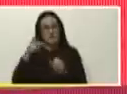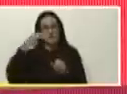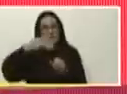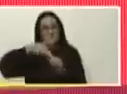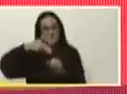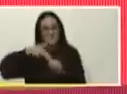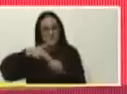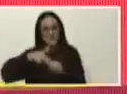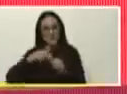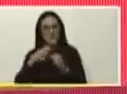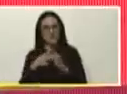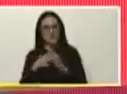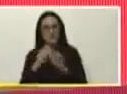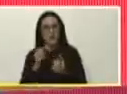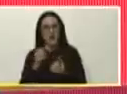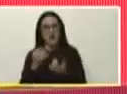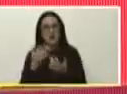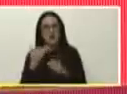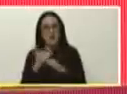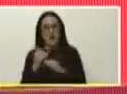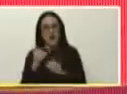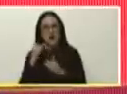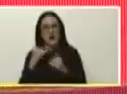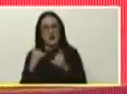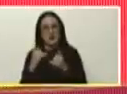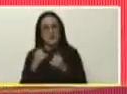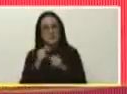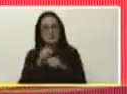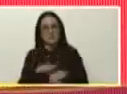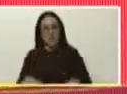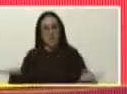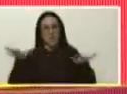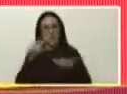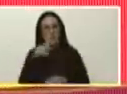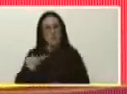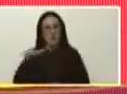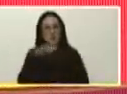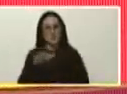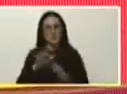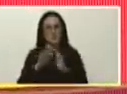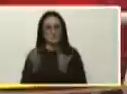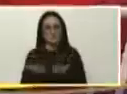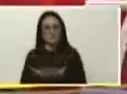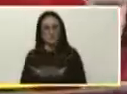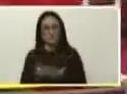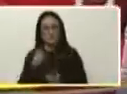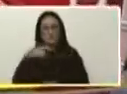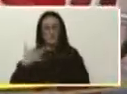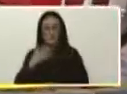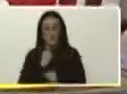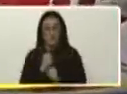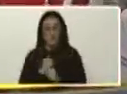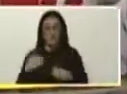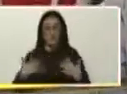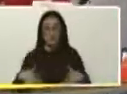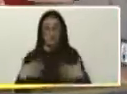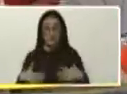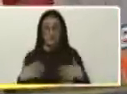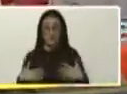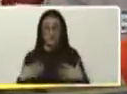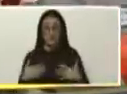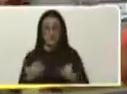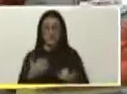fuentes de energía para los pueblos del mundo. Es un gran desafío y yo quiero